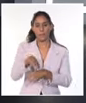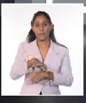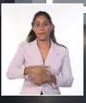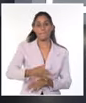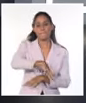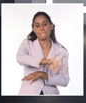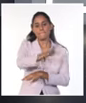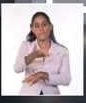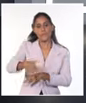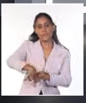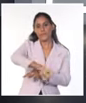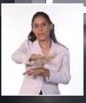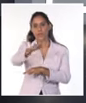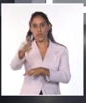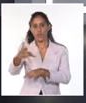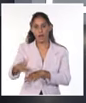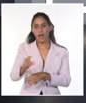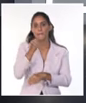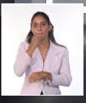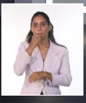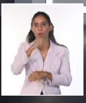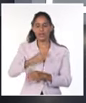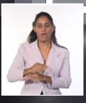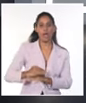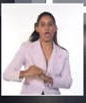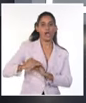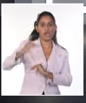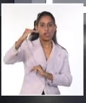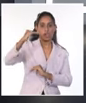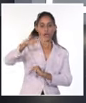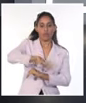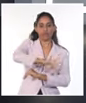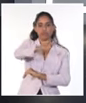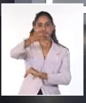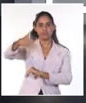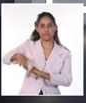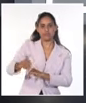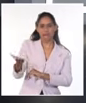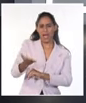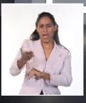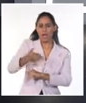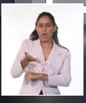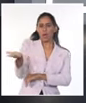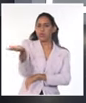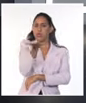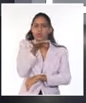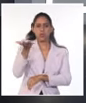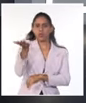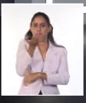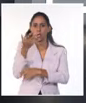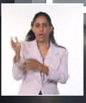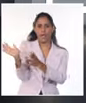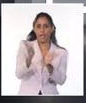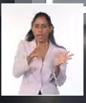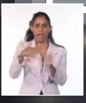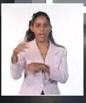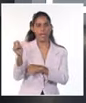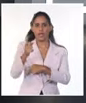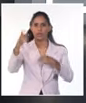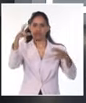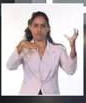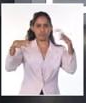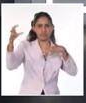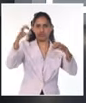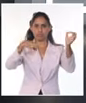nuestros litorales solo se incrementará la altura de las olas y la velocidad del viento en las áreas de chubascos y tormentas eléctricas para los